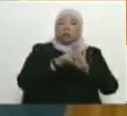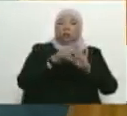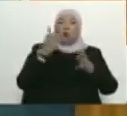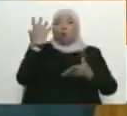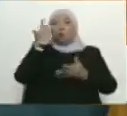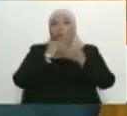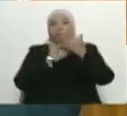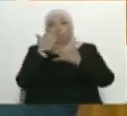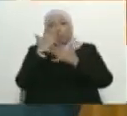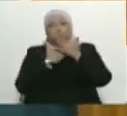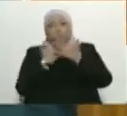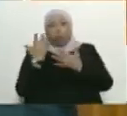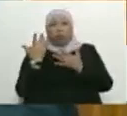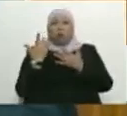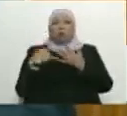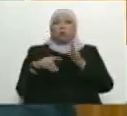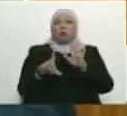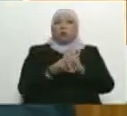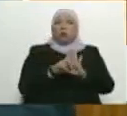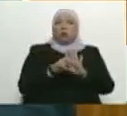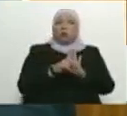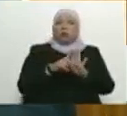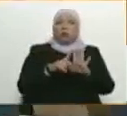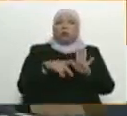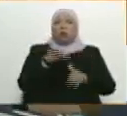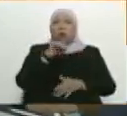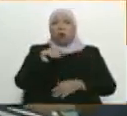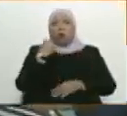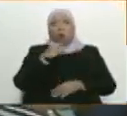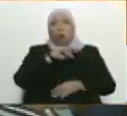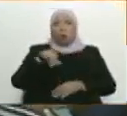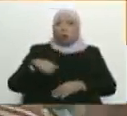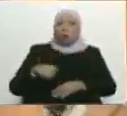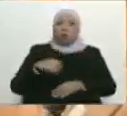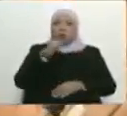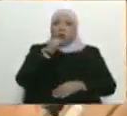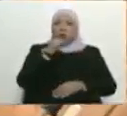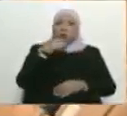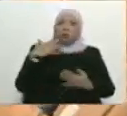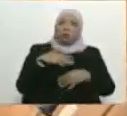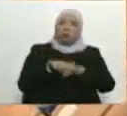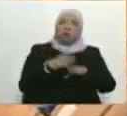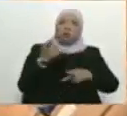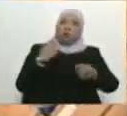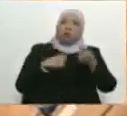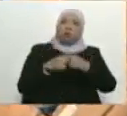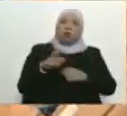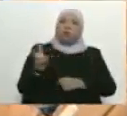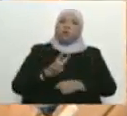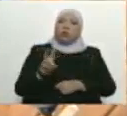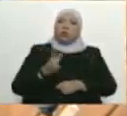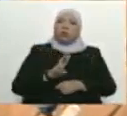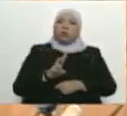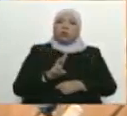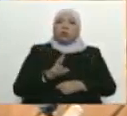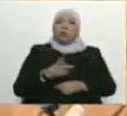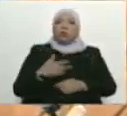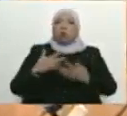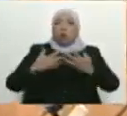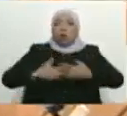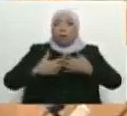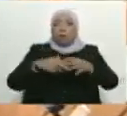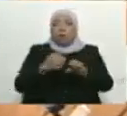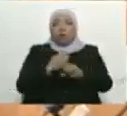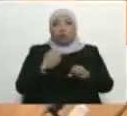confunde el patrimonio de la República, demandas que están siendo incoadas en contra de la República con el patrimonio de una empresa como